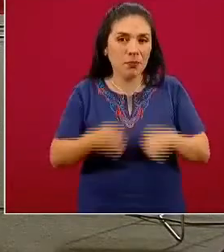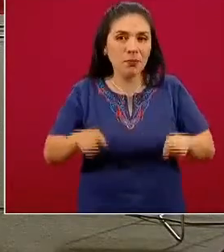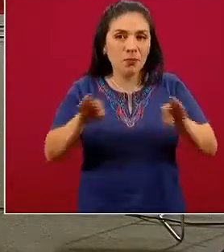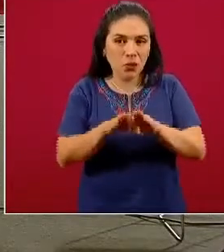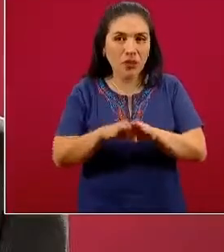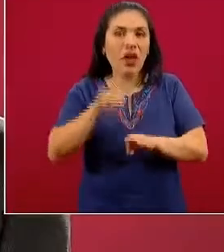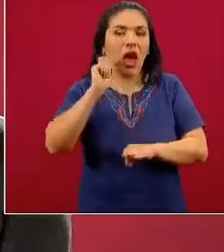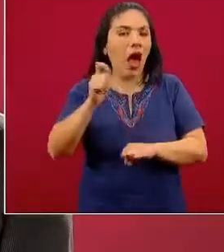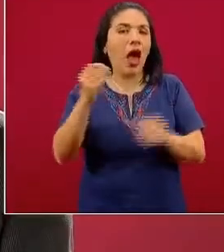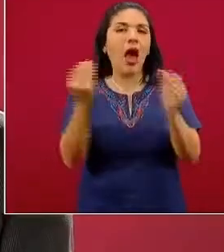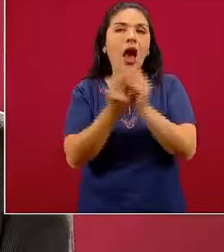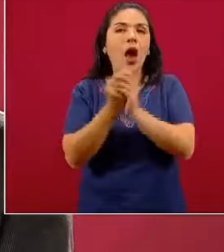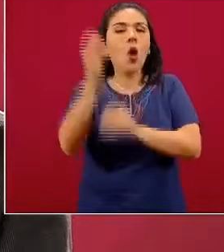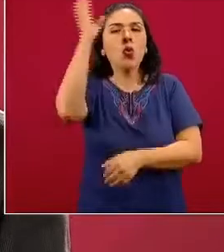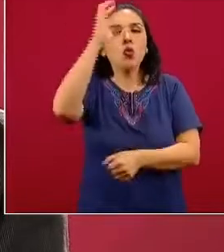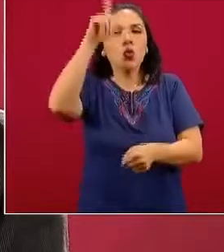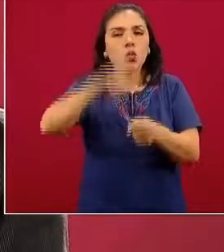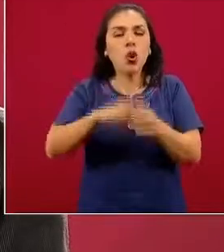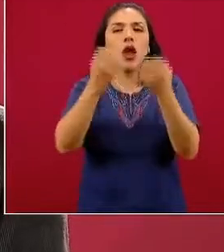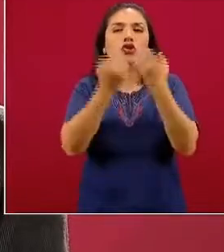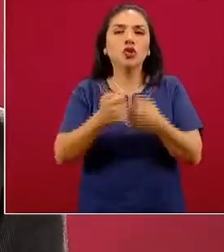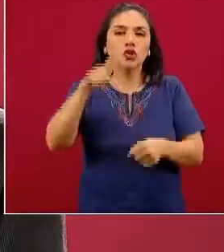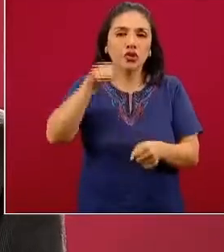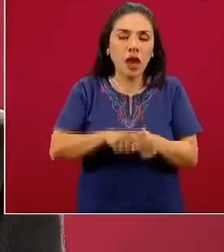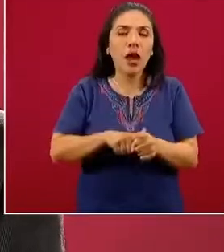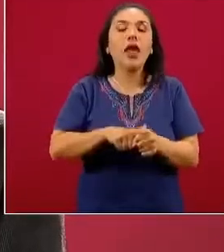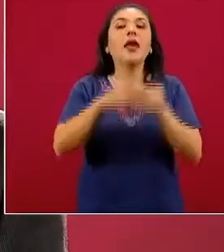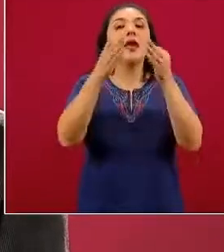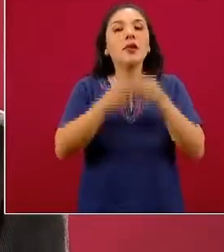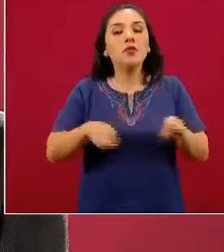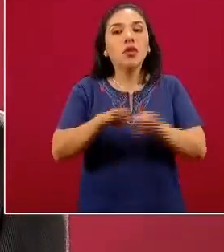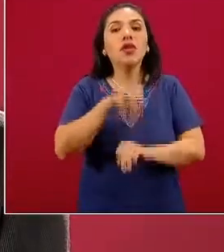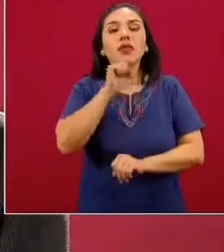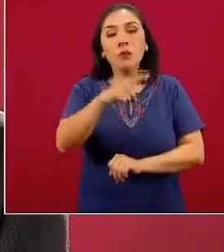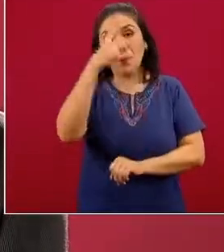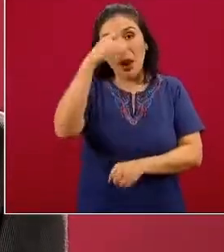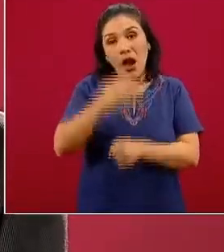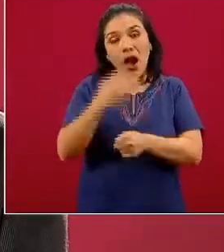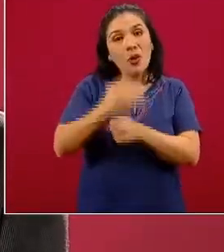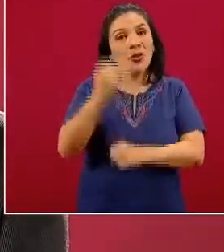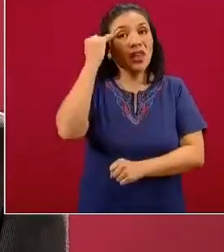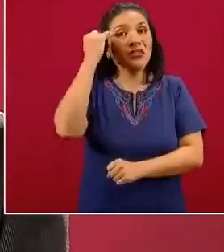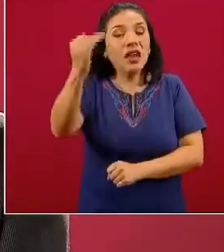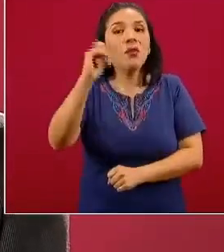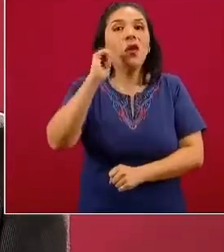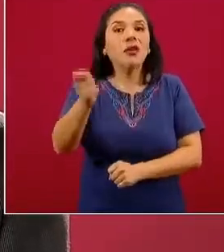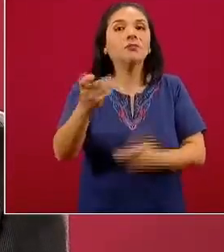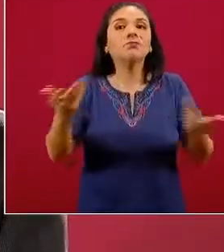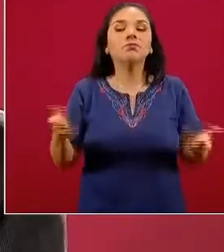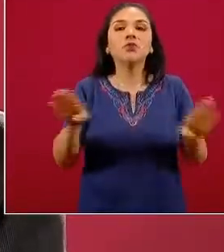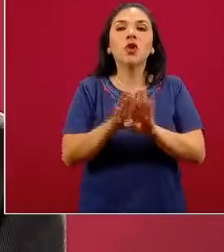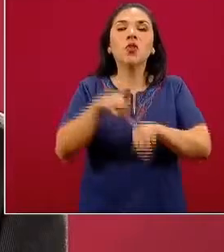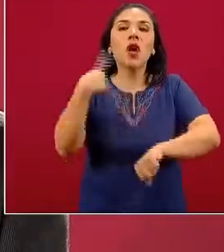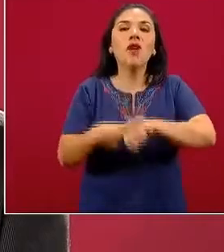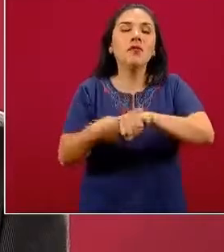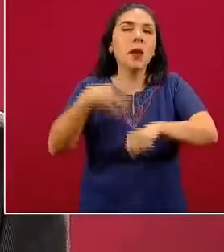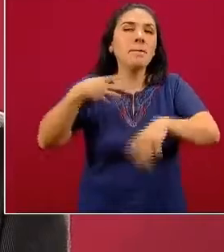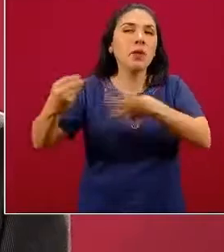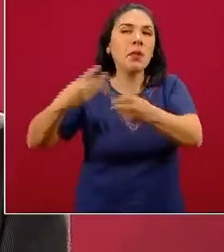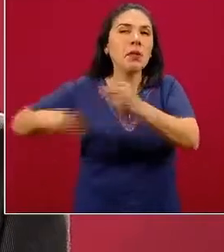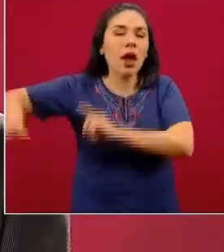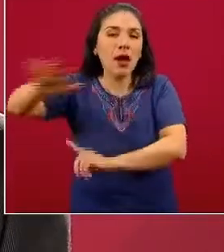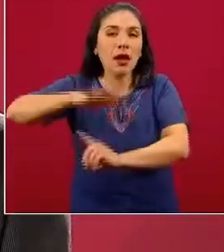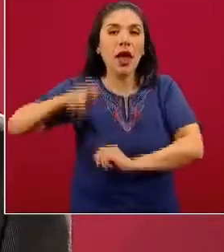importante culturalmente, importante socialmente e importante en estos tiempos de una epidemia. Y